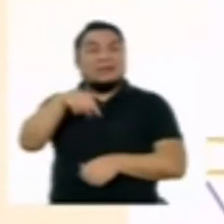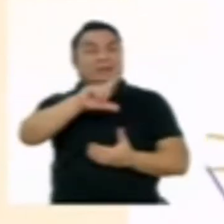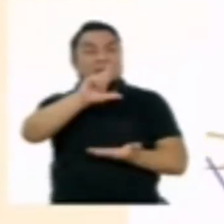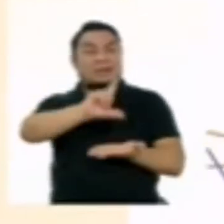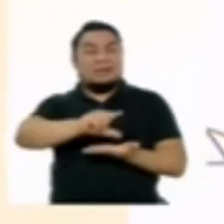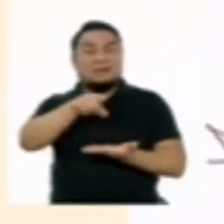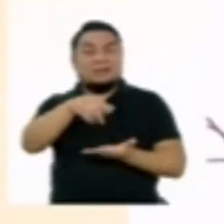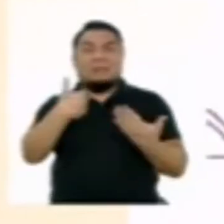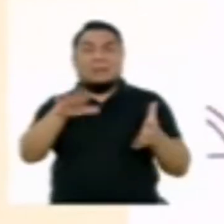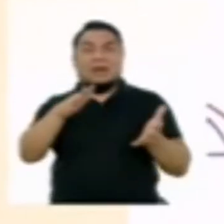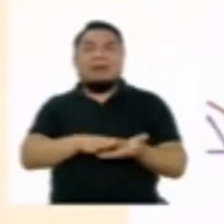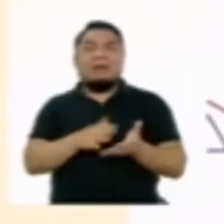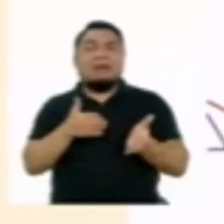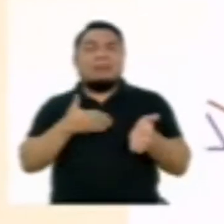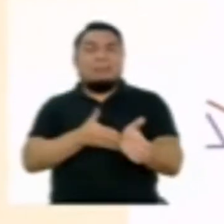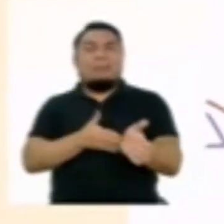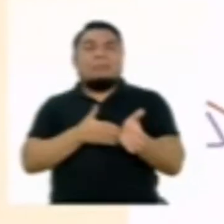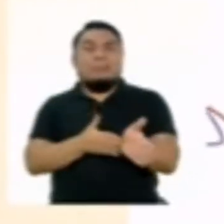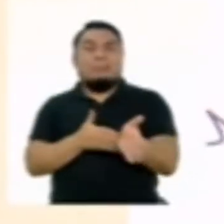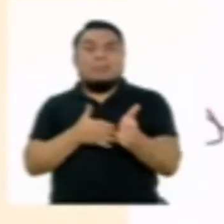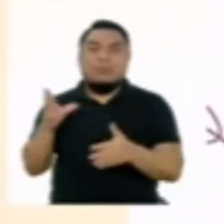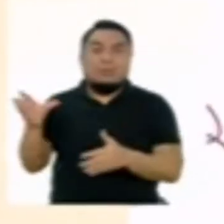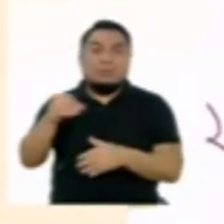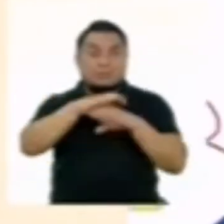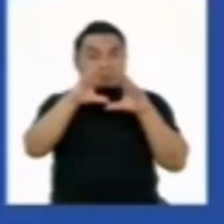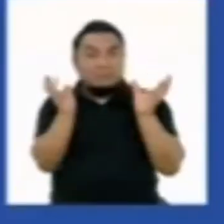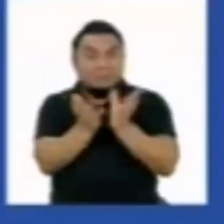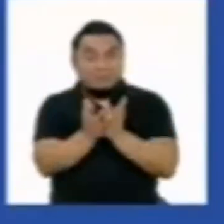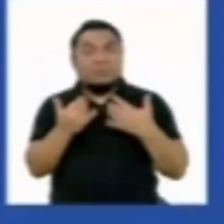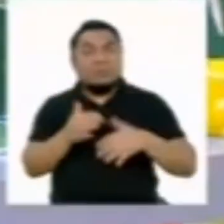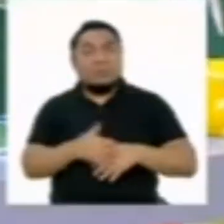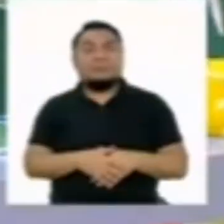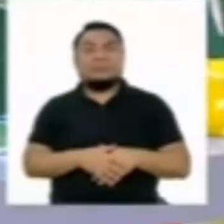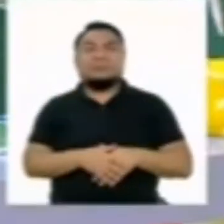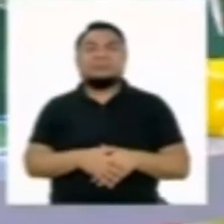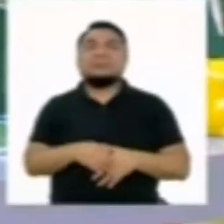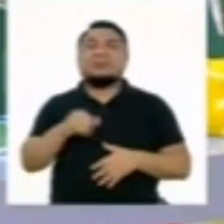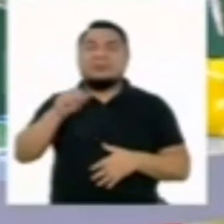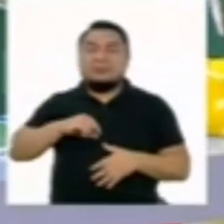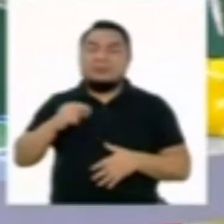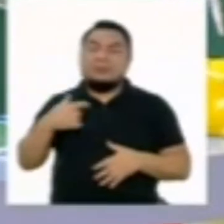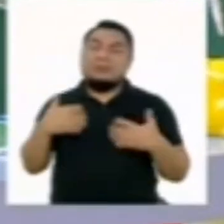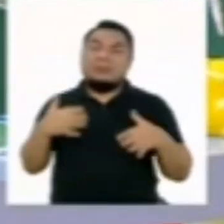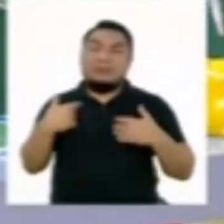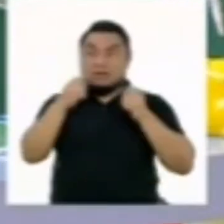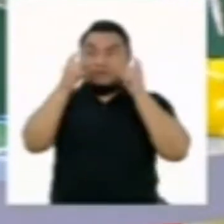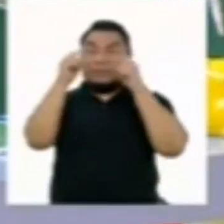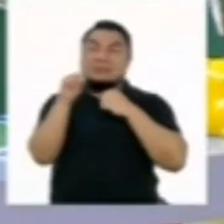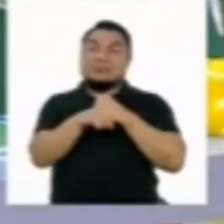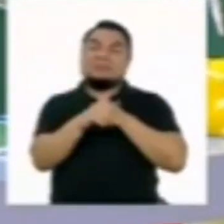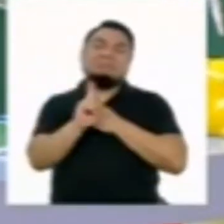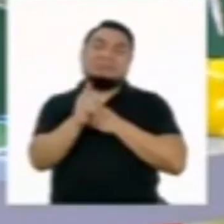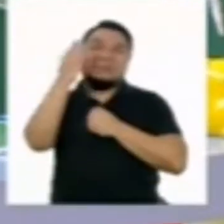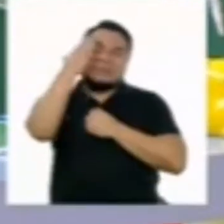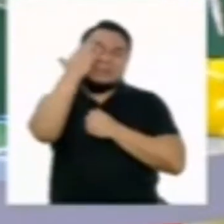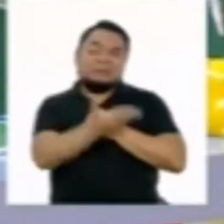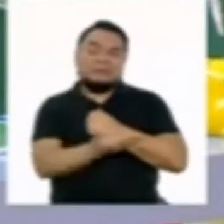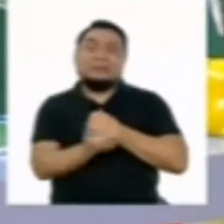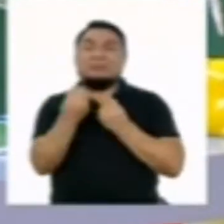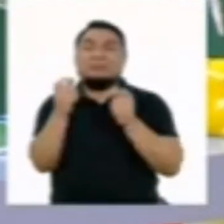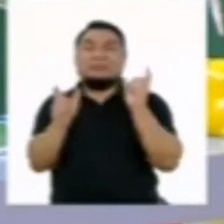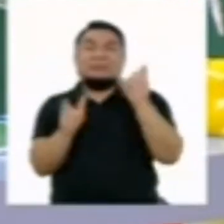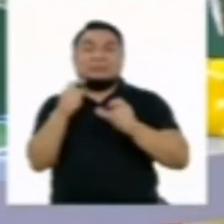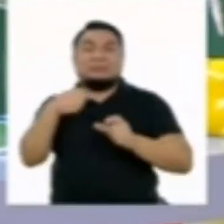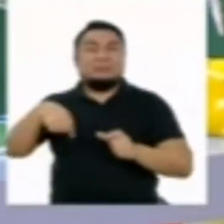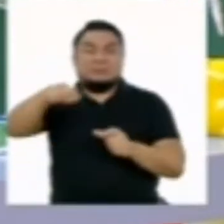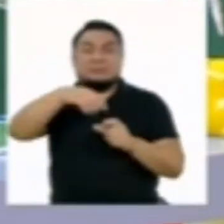de las ciudades con mayor congestión vehicular en todo el mundo? No me sorprende, profesora. Si la mayoría de personas